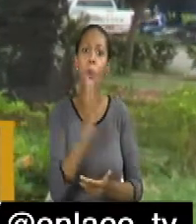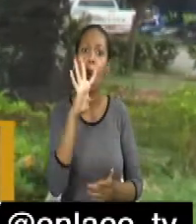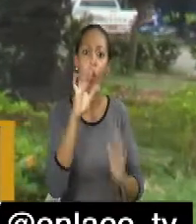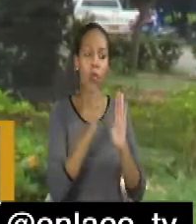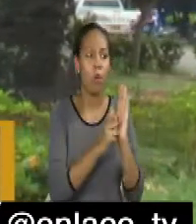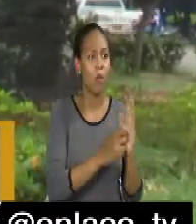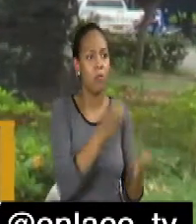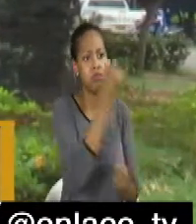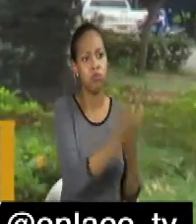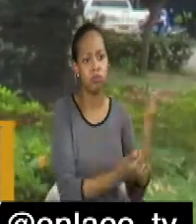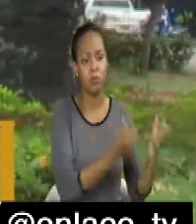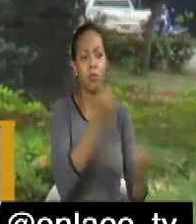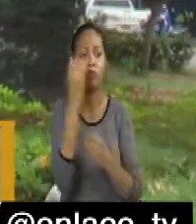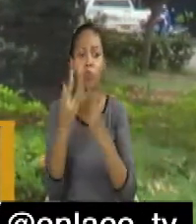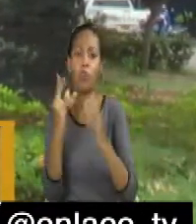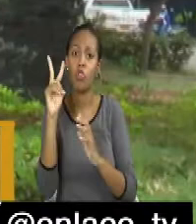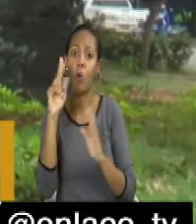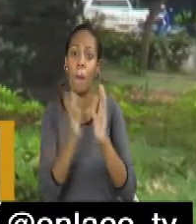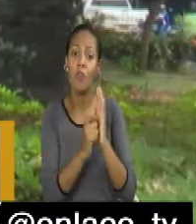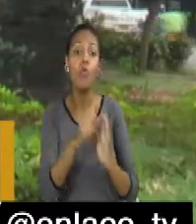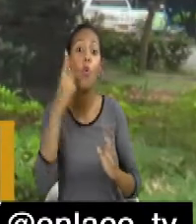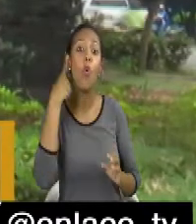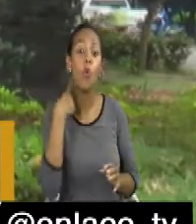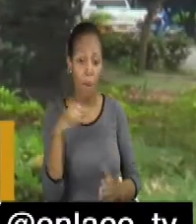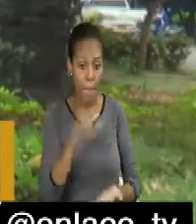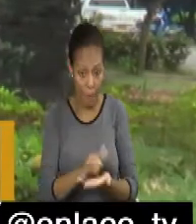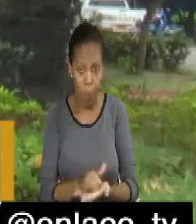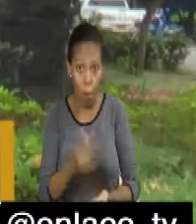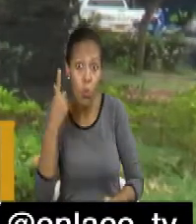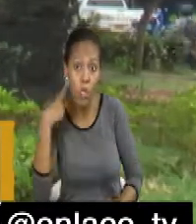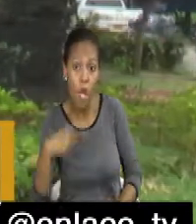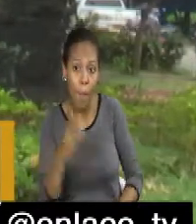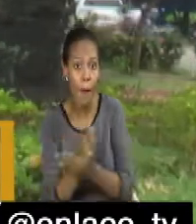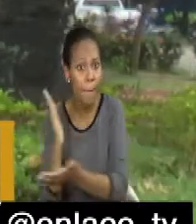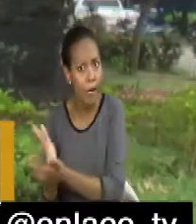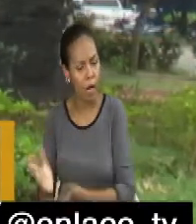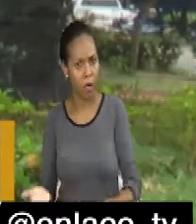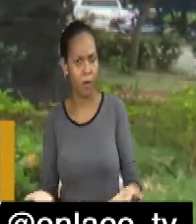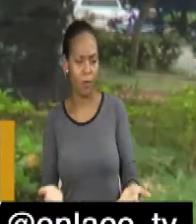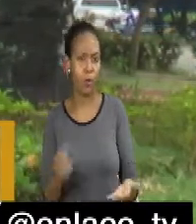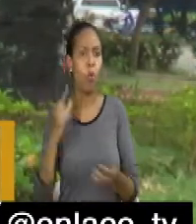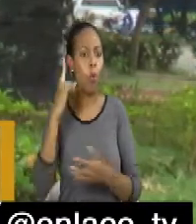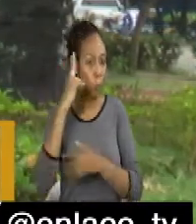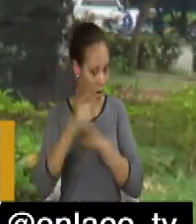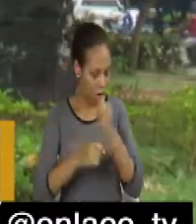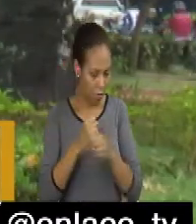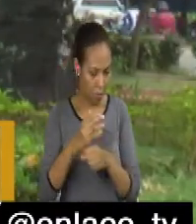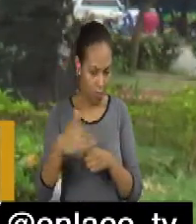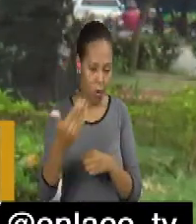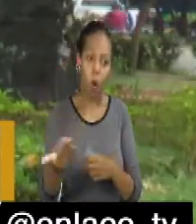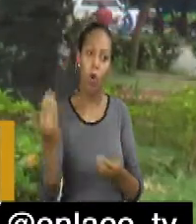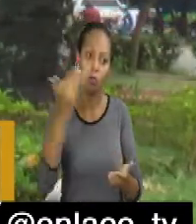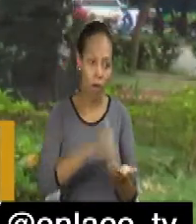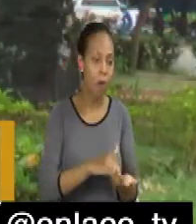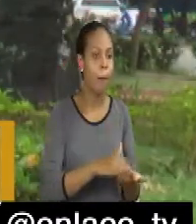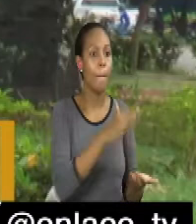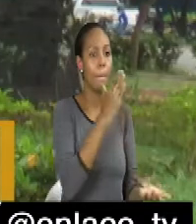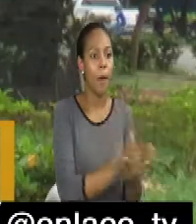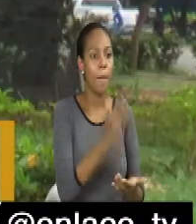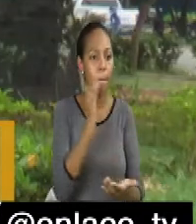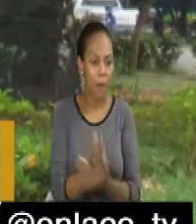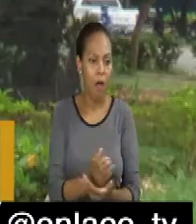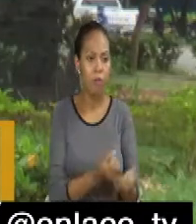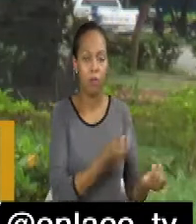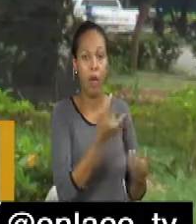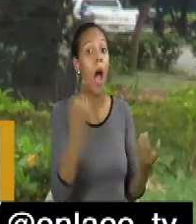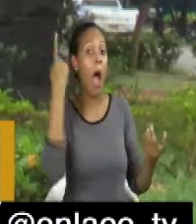de ellos se presentaron en un mismo día. Un año después volvemos a presentar dos incendios, uno el día de ayer,